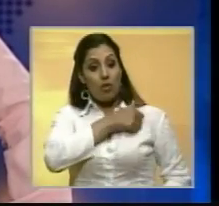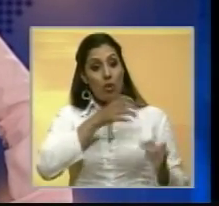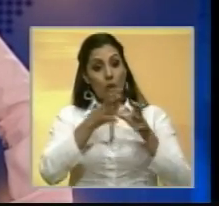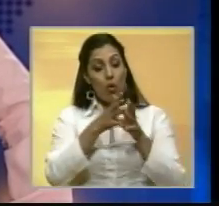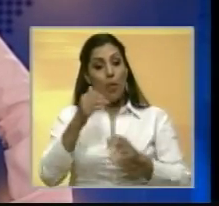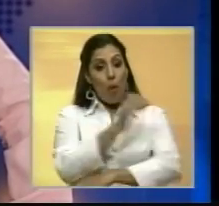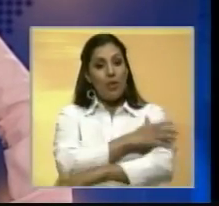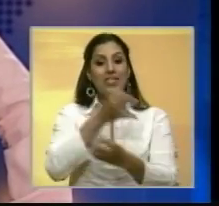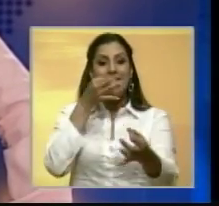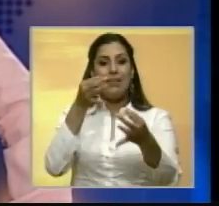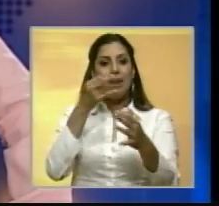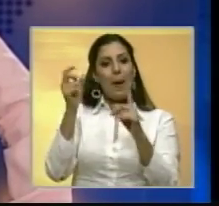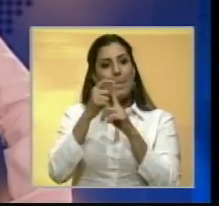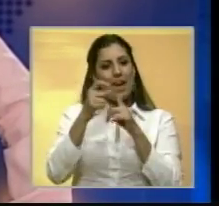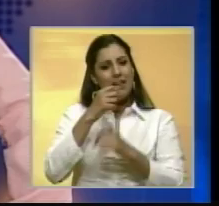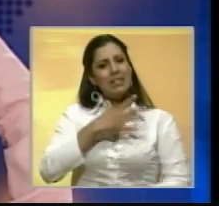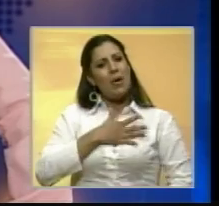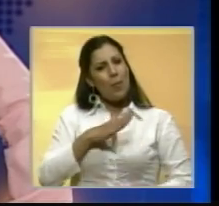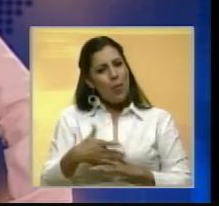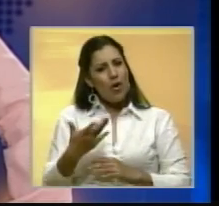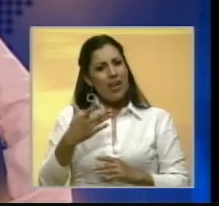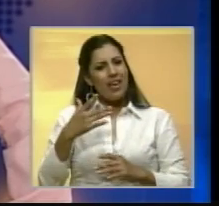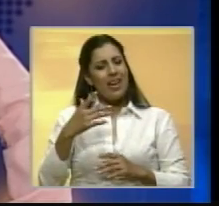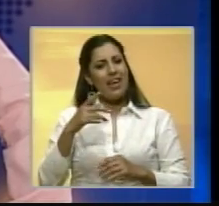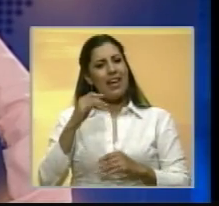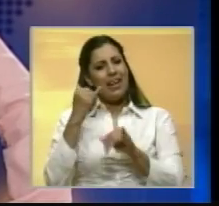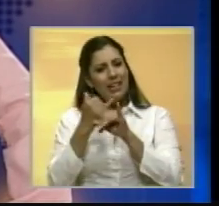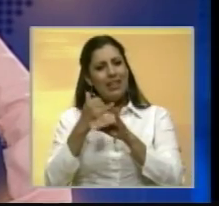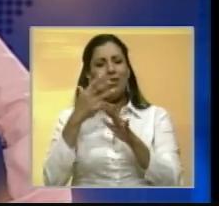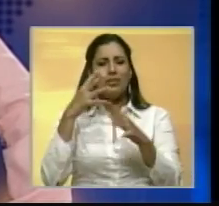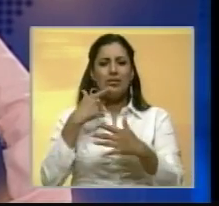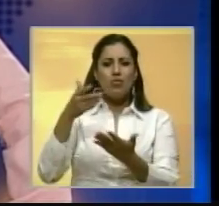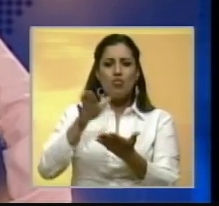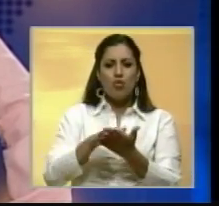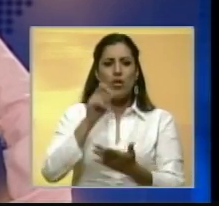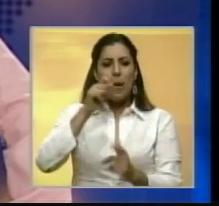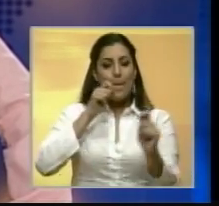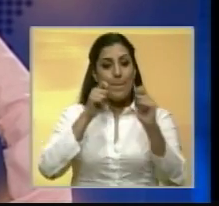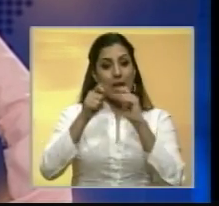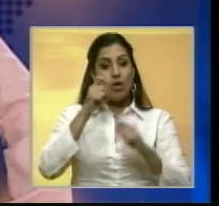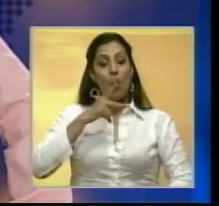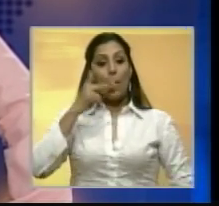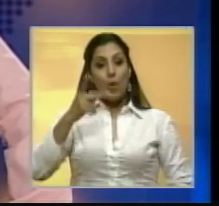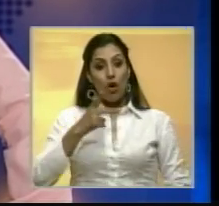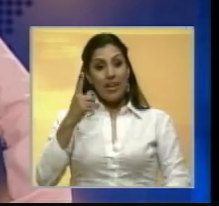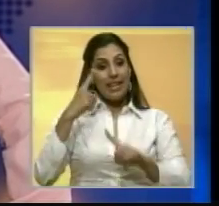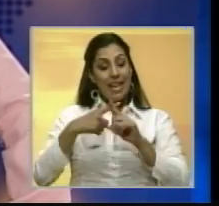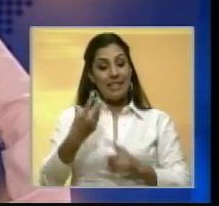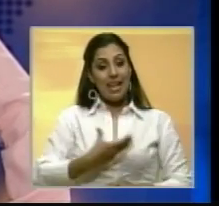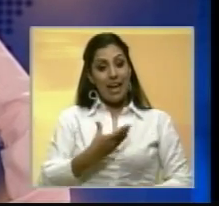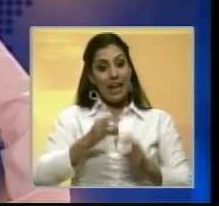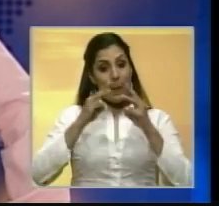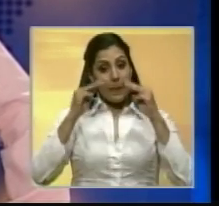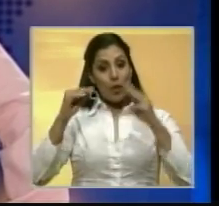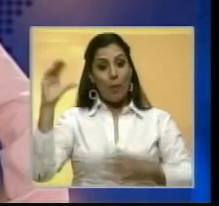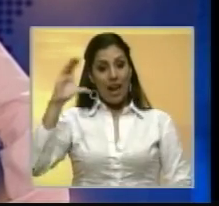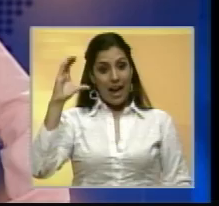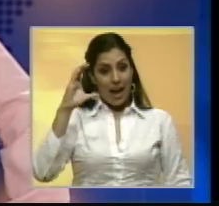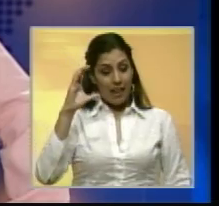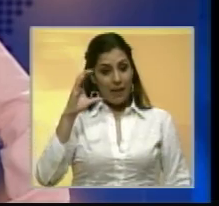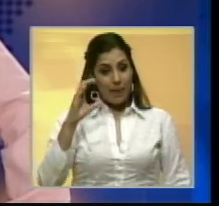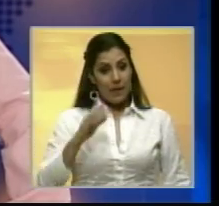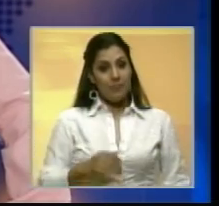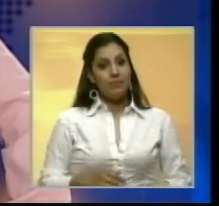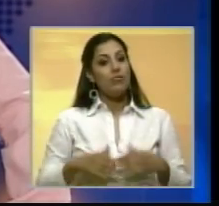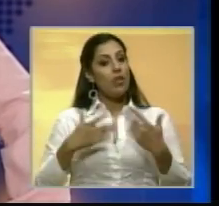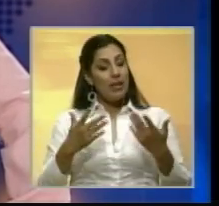oposición expresaron sus palabras de condolencias en las redes sociales tras el fallecimiento del periodista, político y exalcalde metropolitano de Caracas,